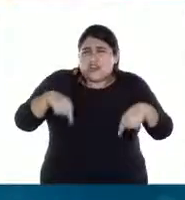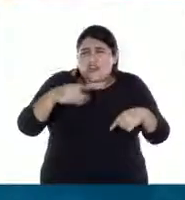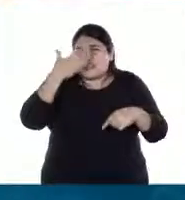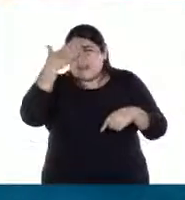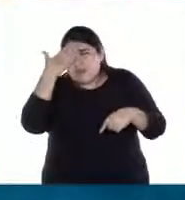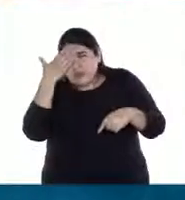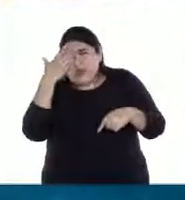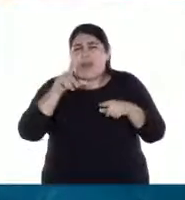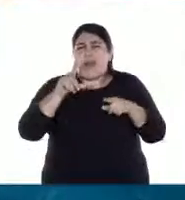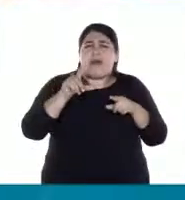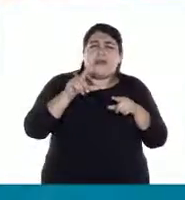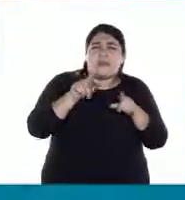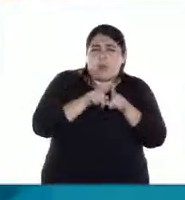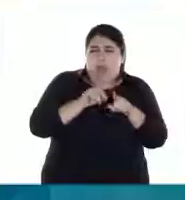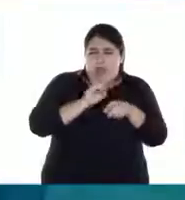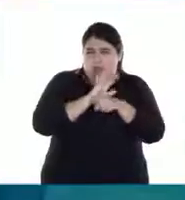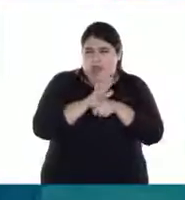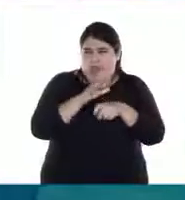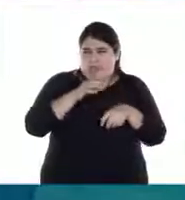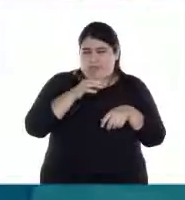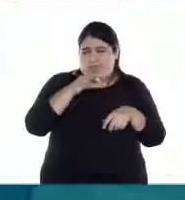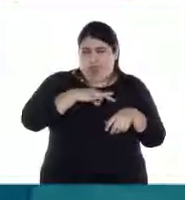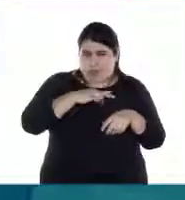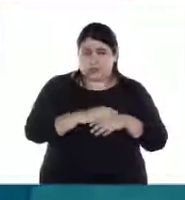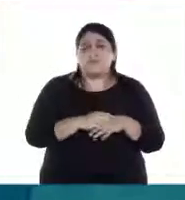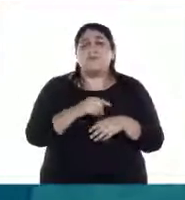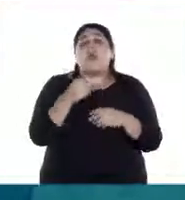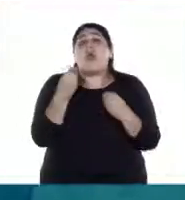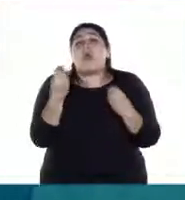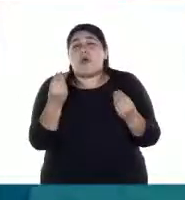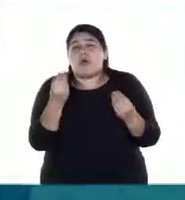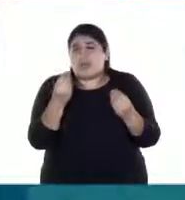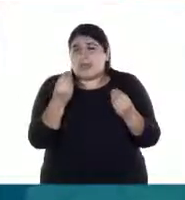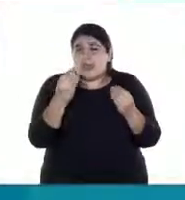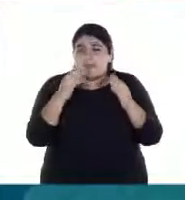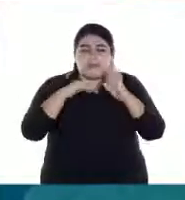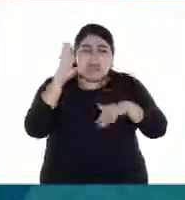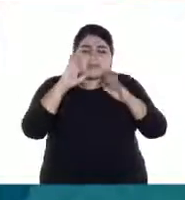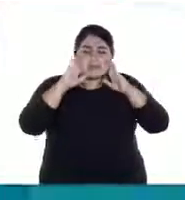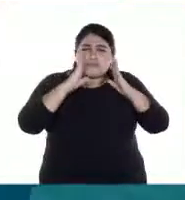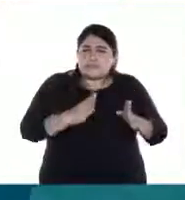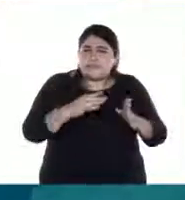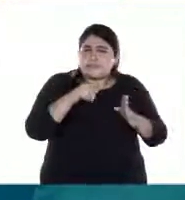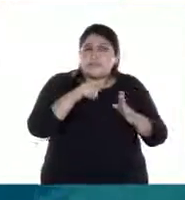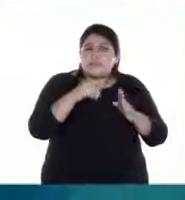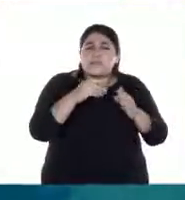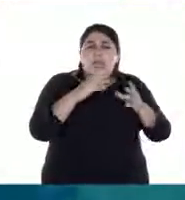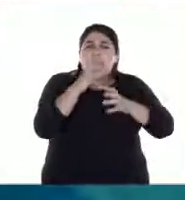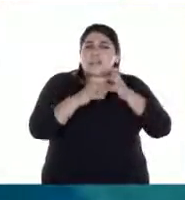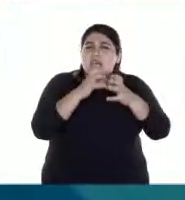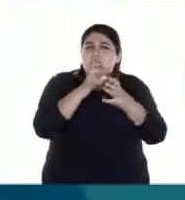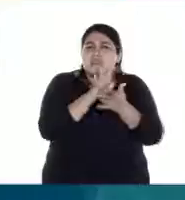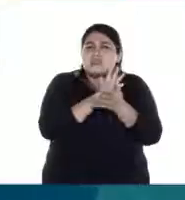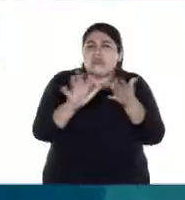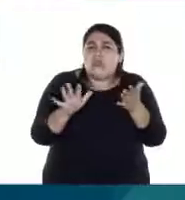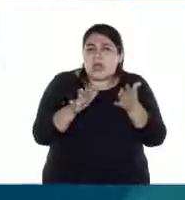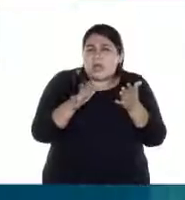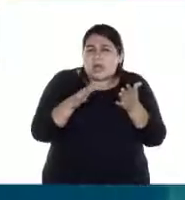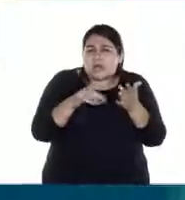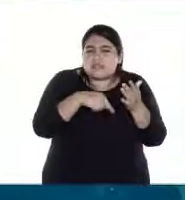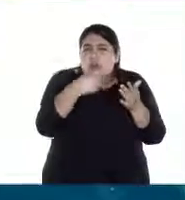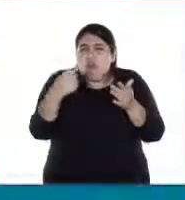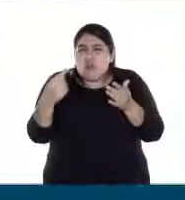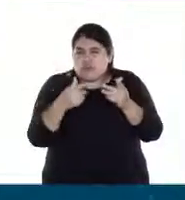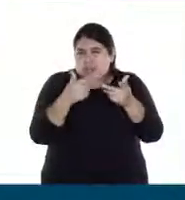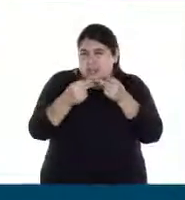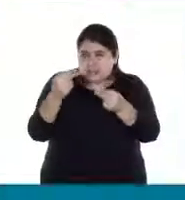el COVID-19, ¿no? ¿Por qué? Porque vuelcan toda su atención hacia el desarrollo de las drogas más rentables. Y también